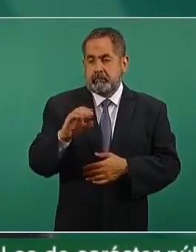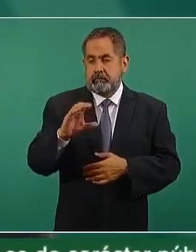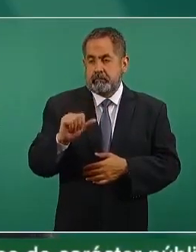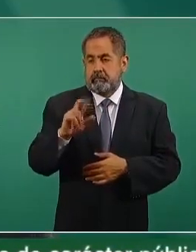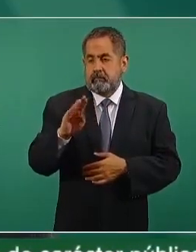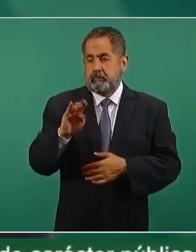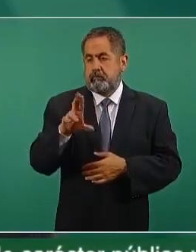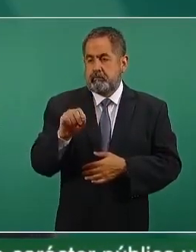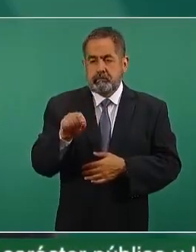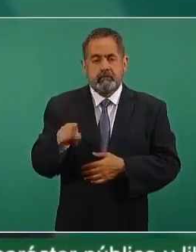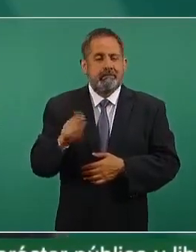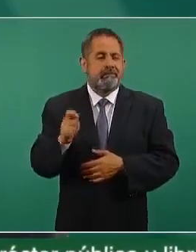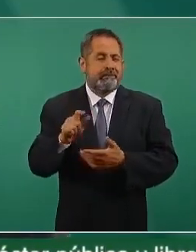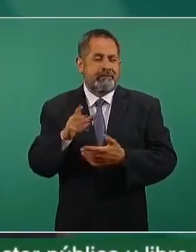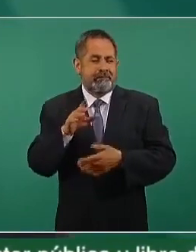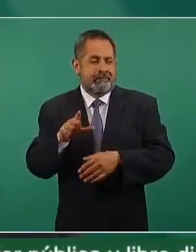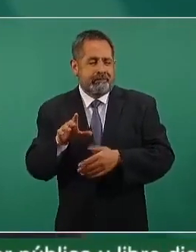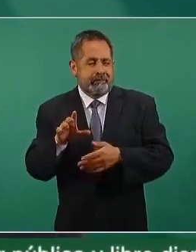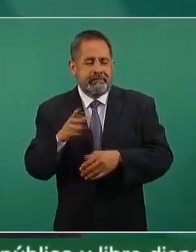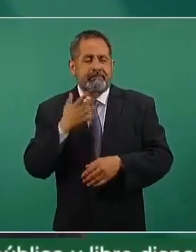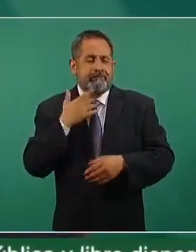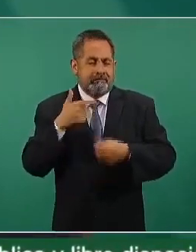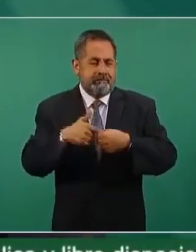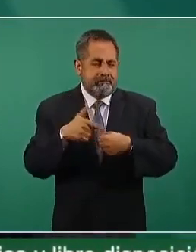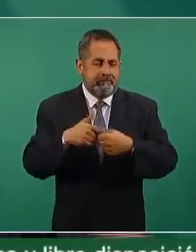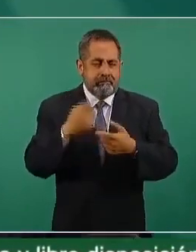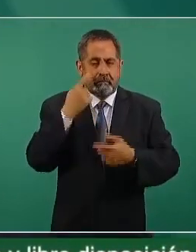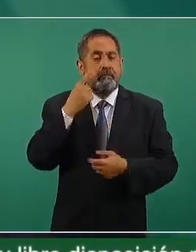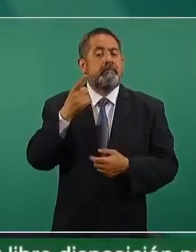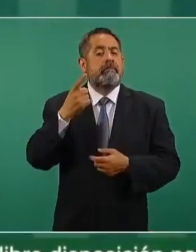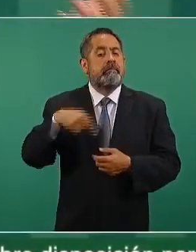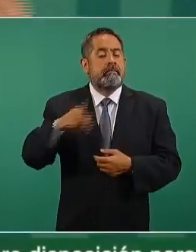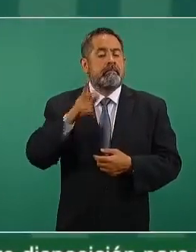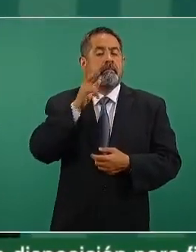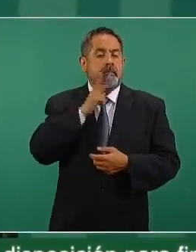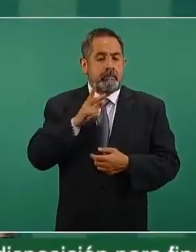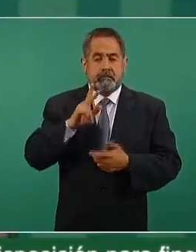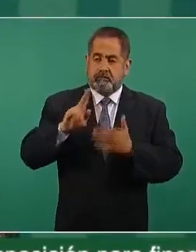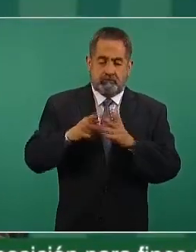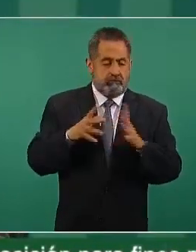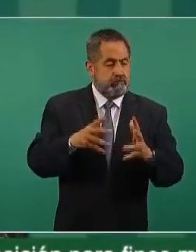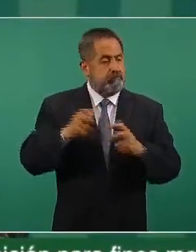va a controlar para que Pemex tenga de nuevo